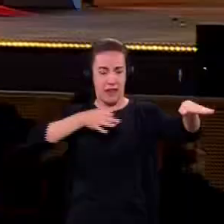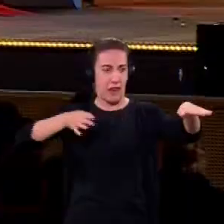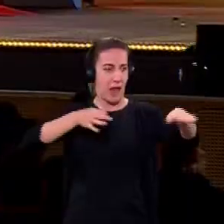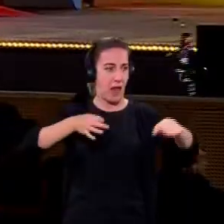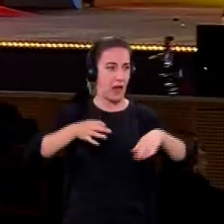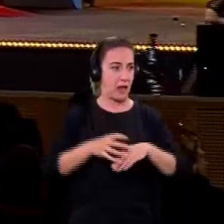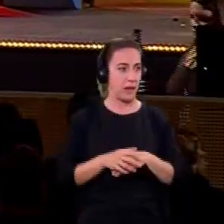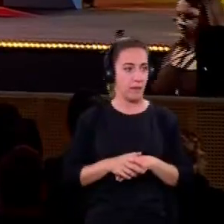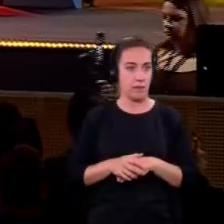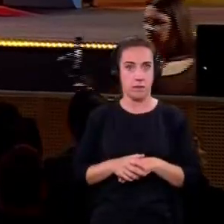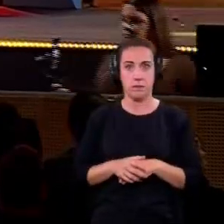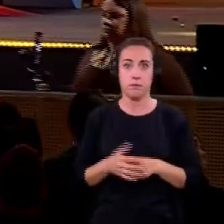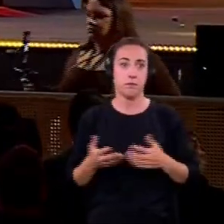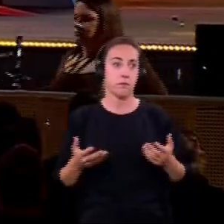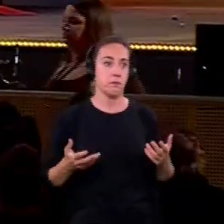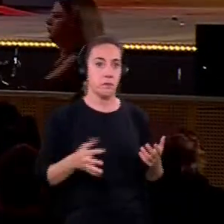promesa